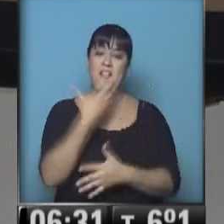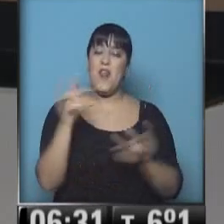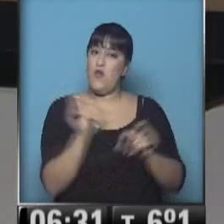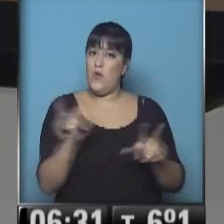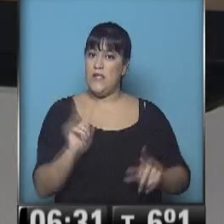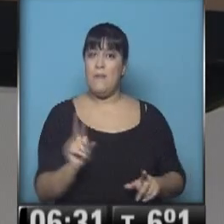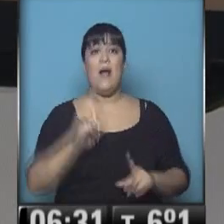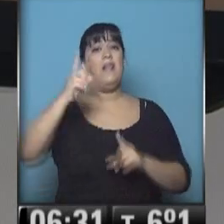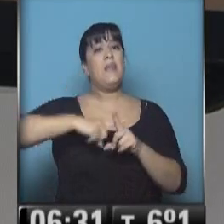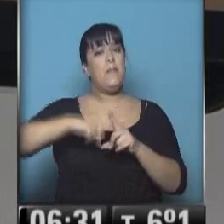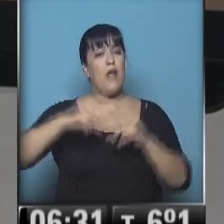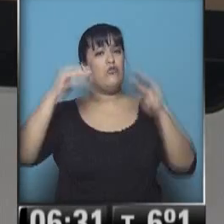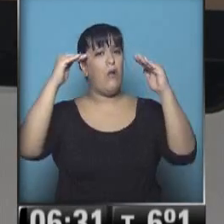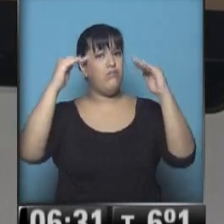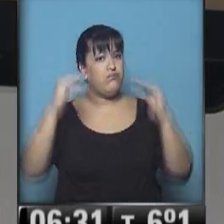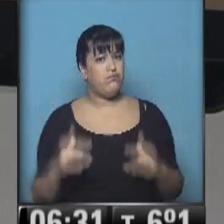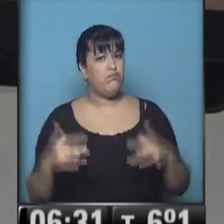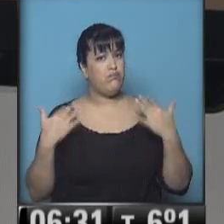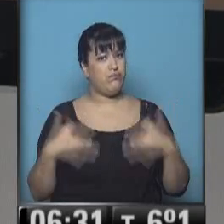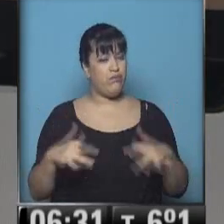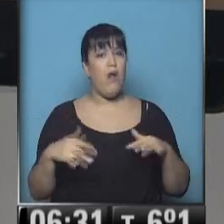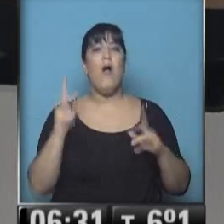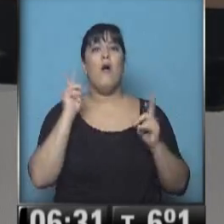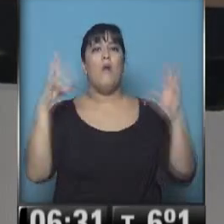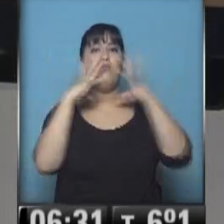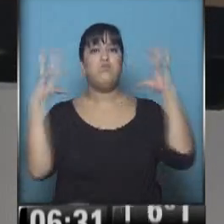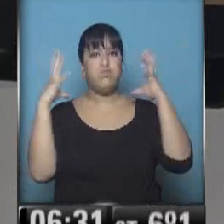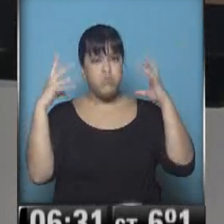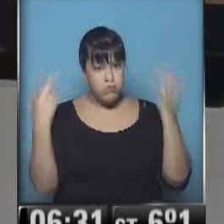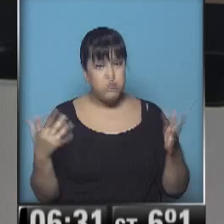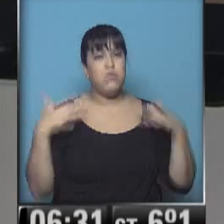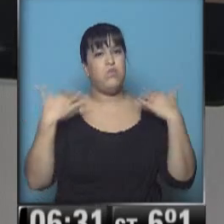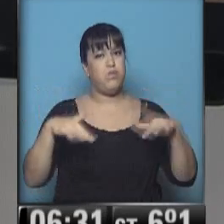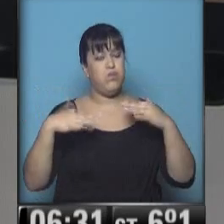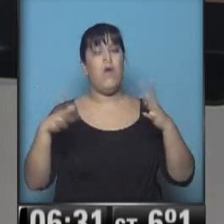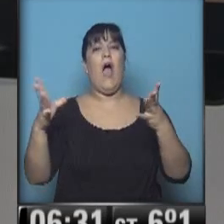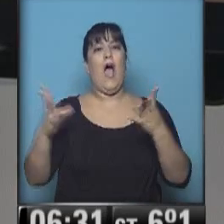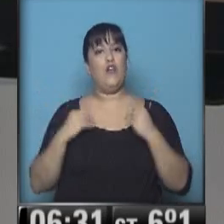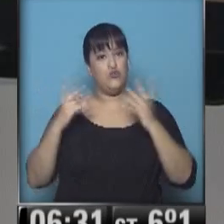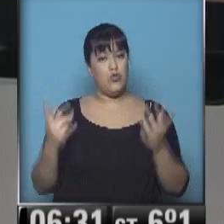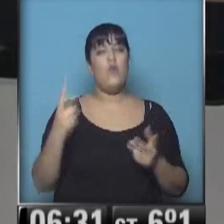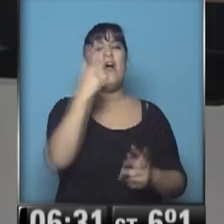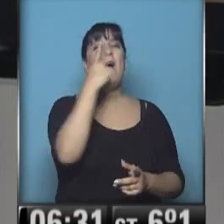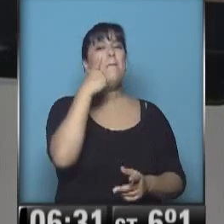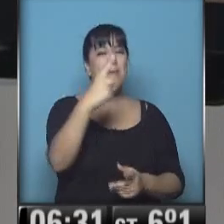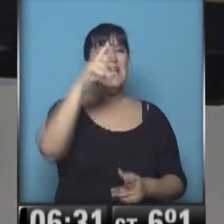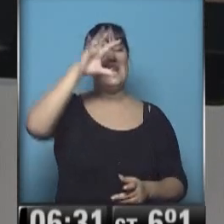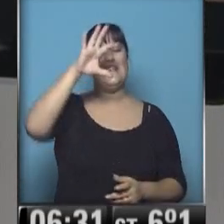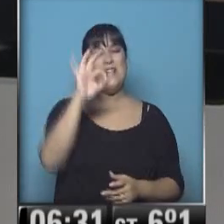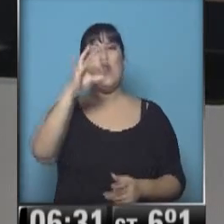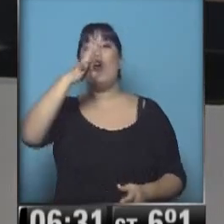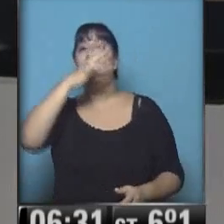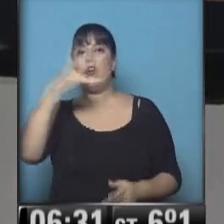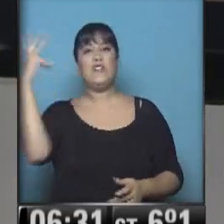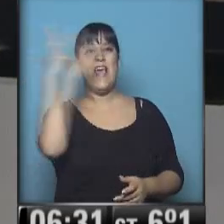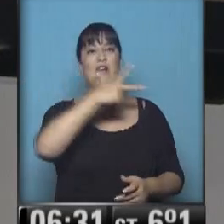con la temperatura tan baja. Ay, la presión atmosférica nos va a ayudar. 1014 hectopascales y